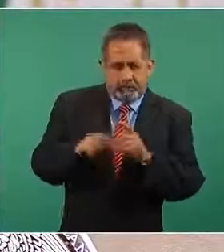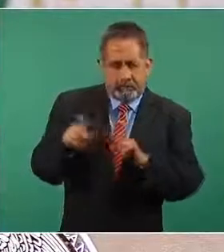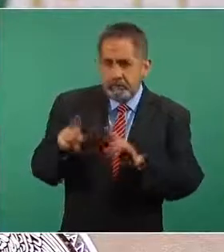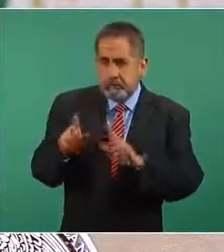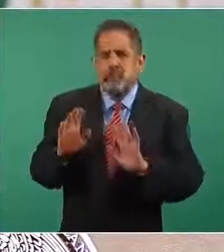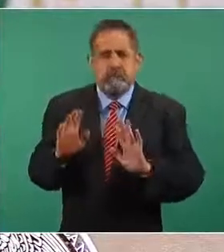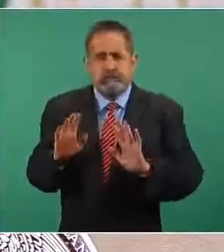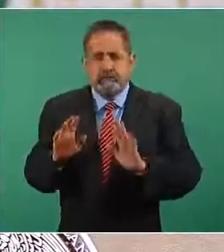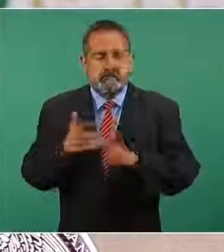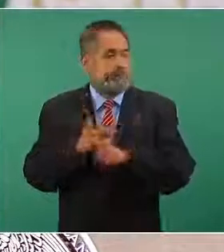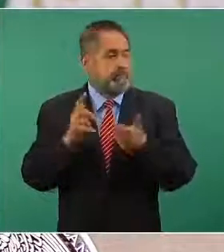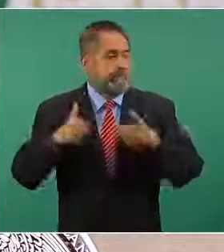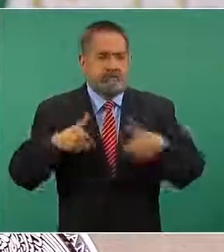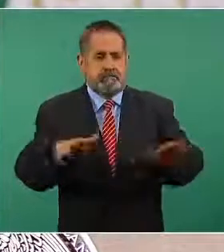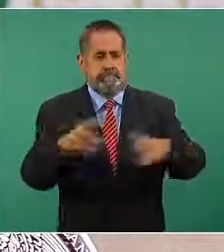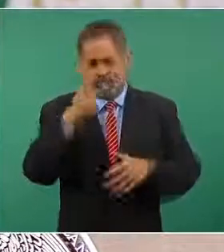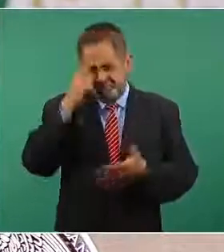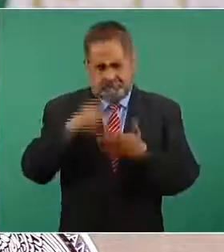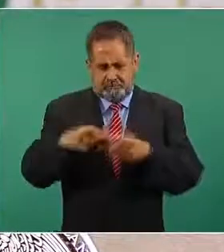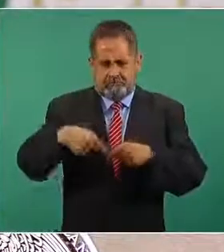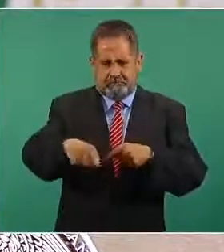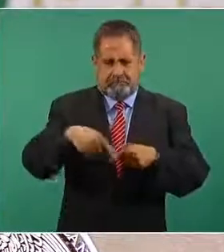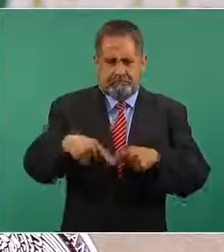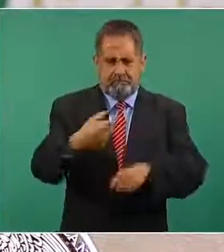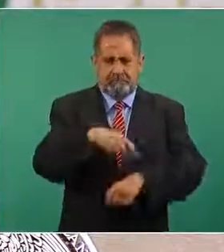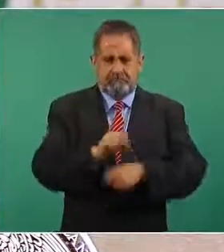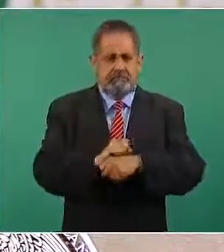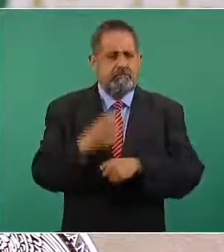se podrán liberar posiblemente esta semana